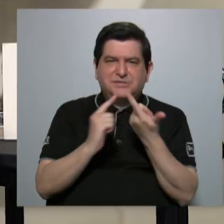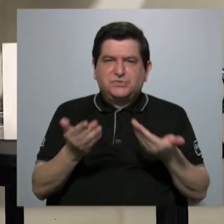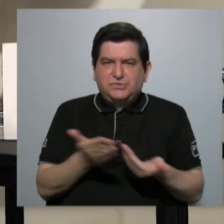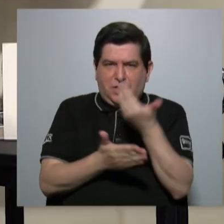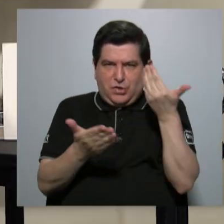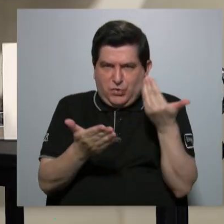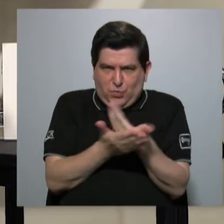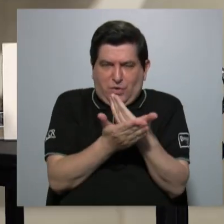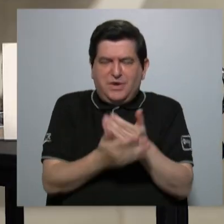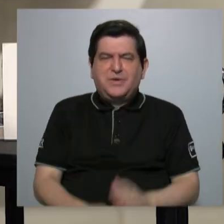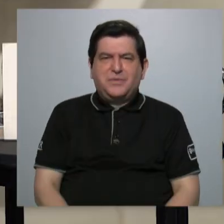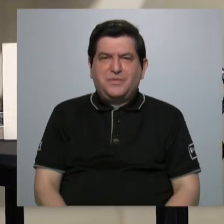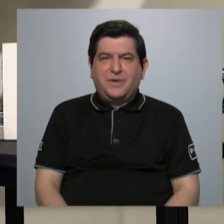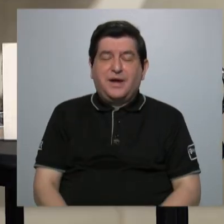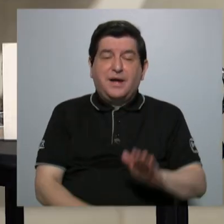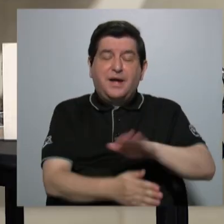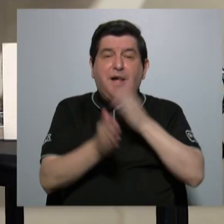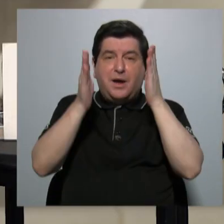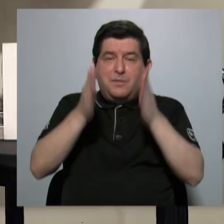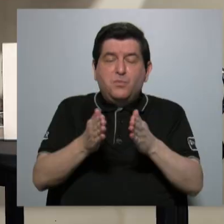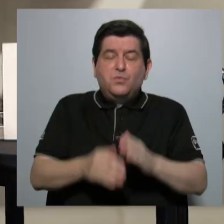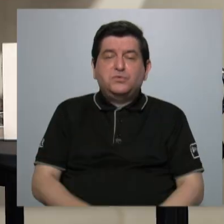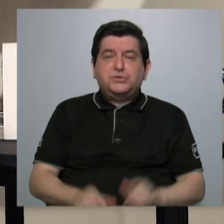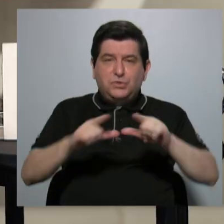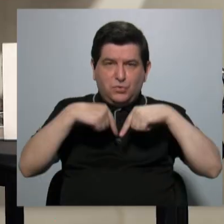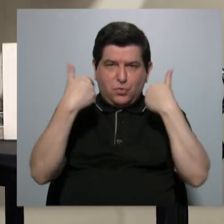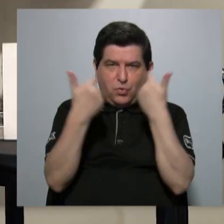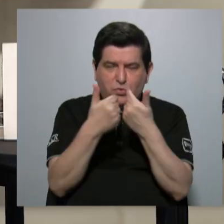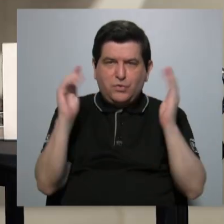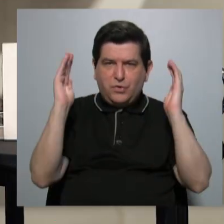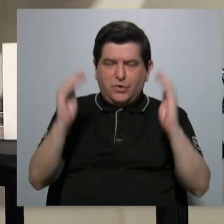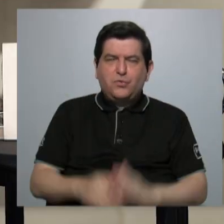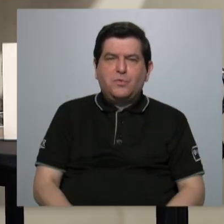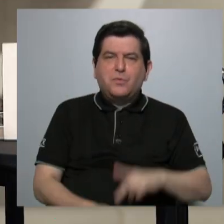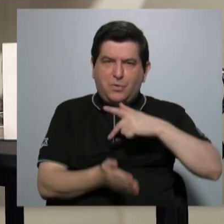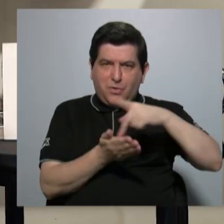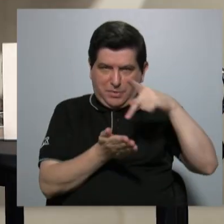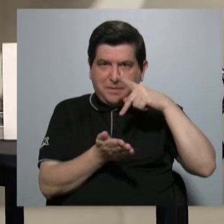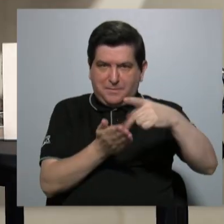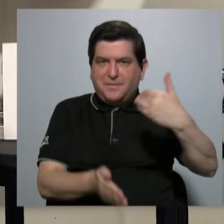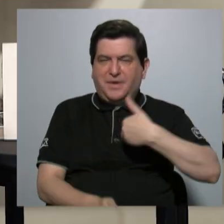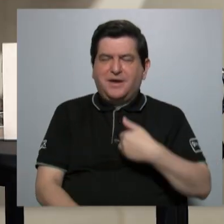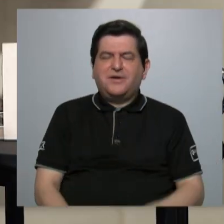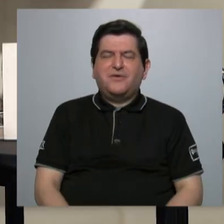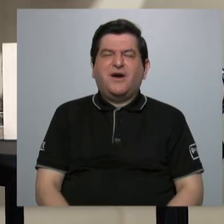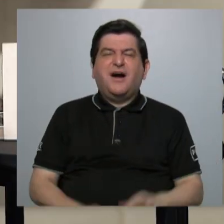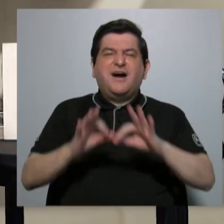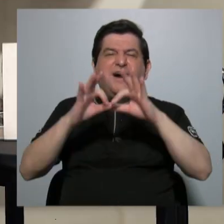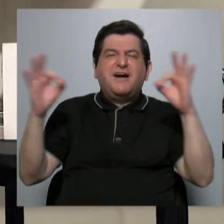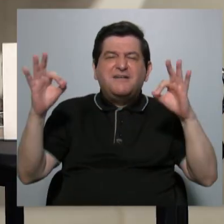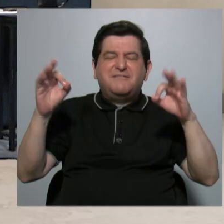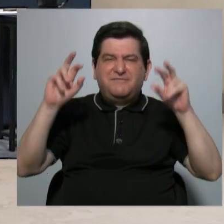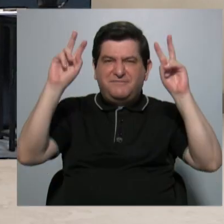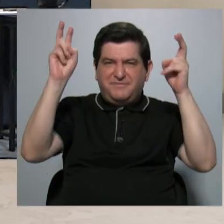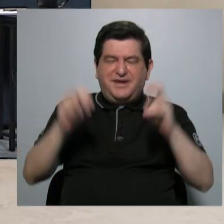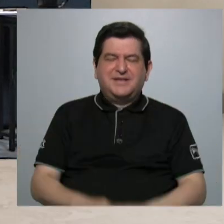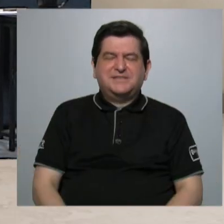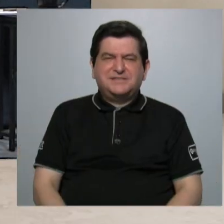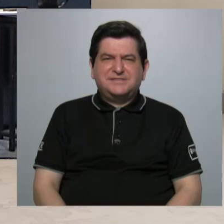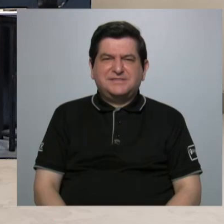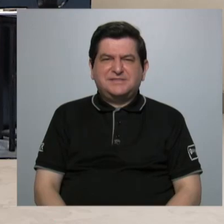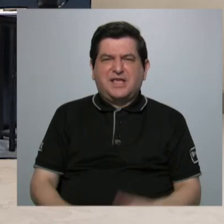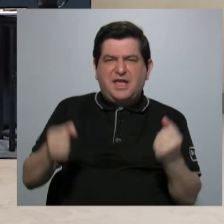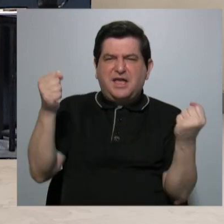Rica, que es la clase social del músico sinfónico, asalariado. En el aspecto... Aquella famosa frase, ¿para qué tractores sin